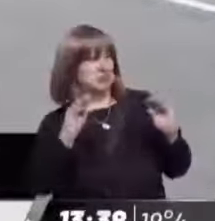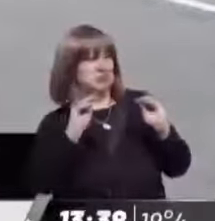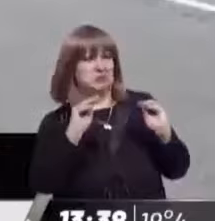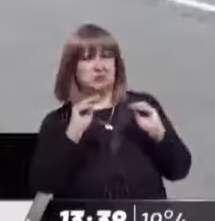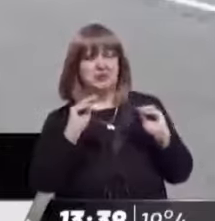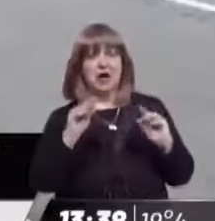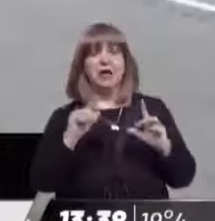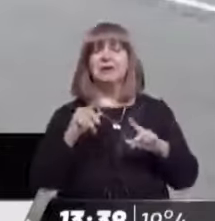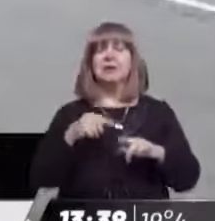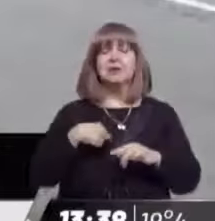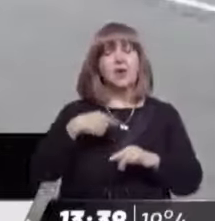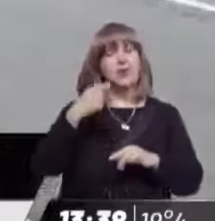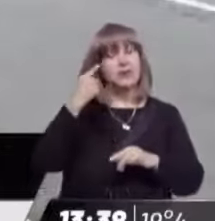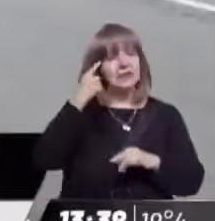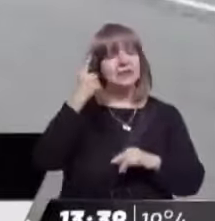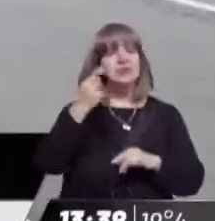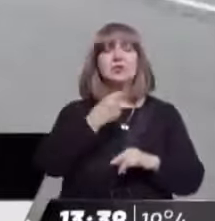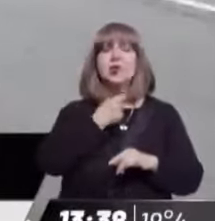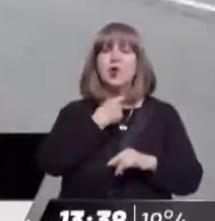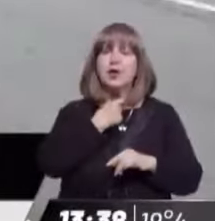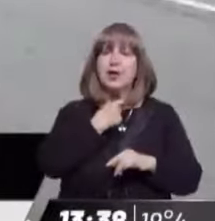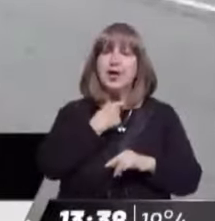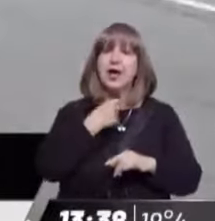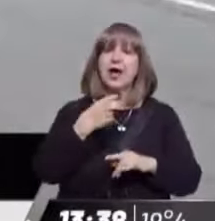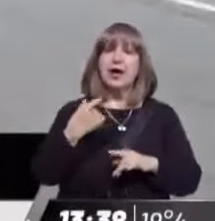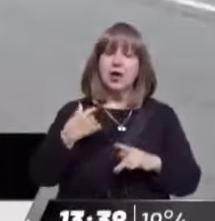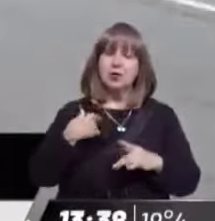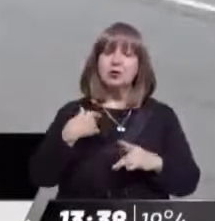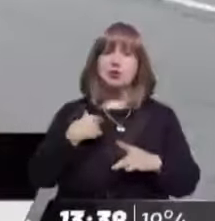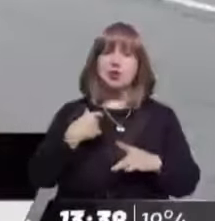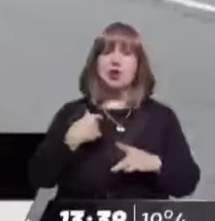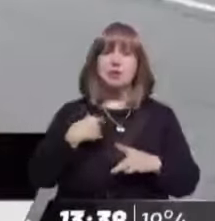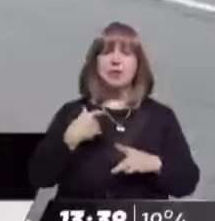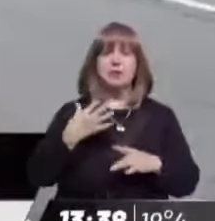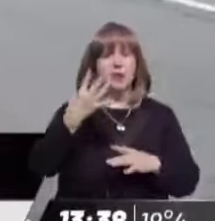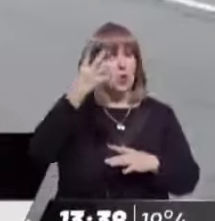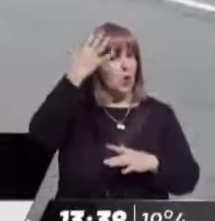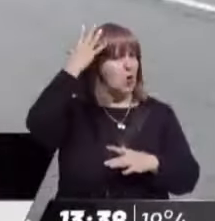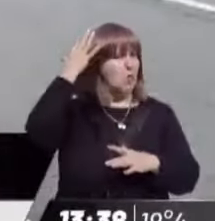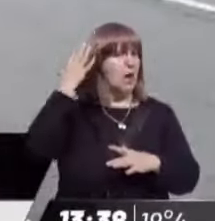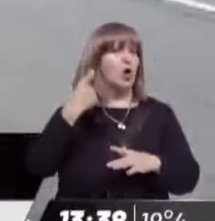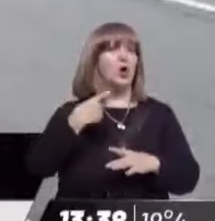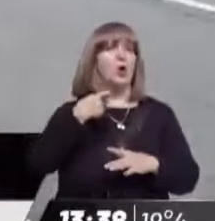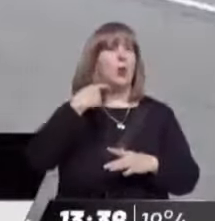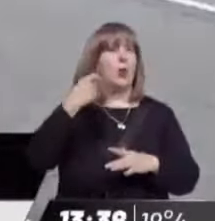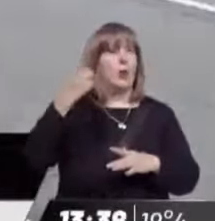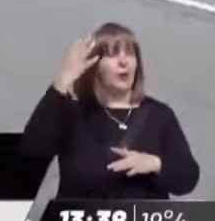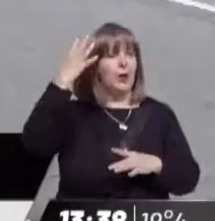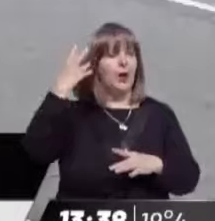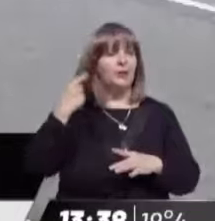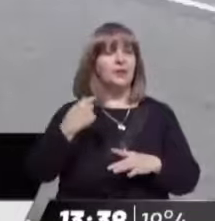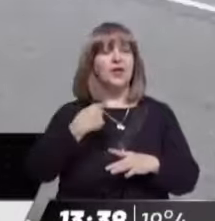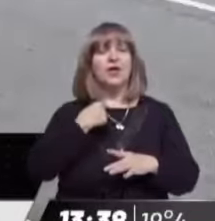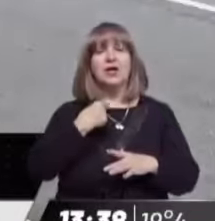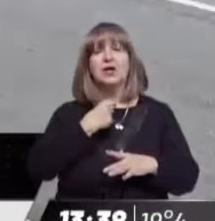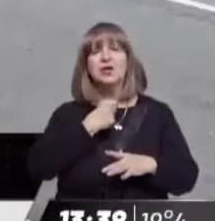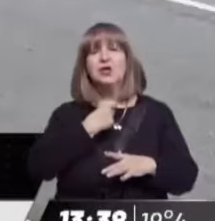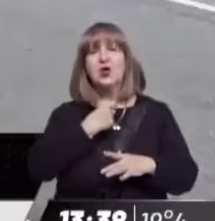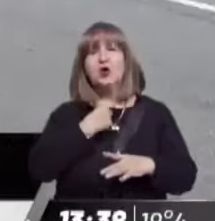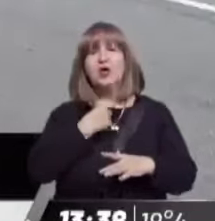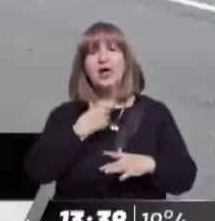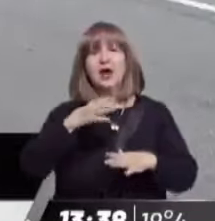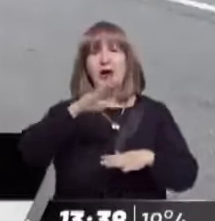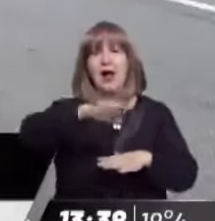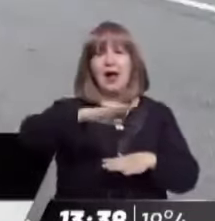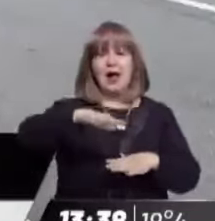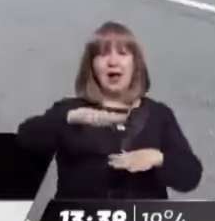dije, pero por suerte aquí llegué, dice el mismo, con mi cabellera dorada y con ganas de convocar a mis